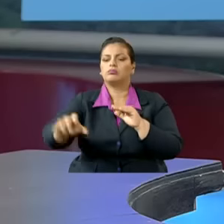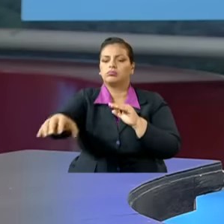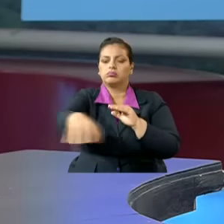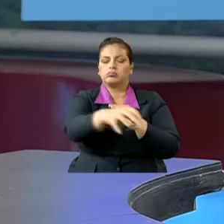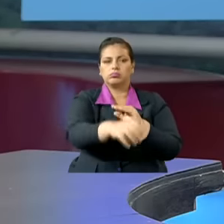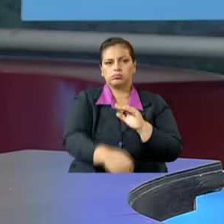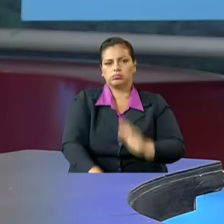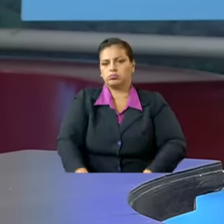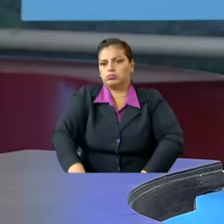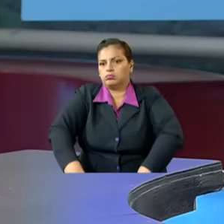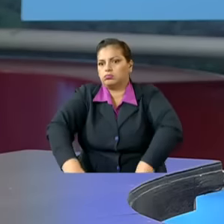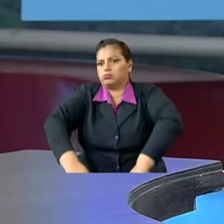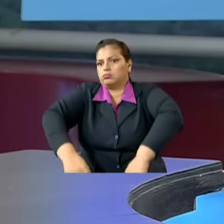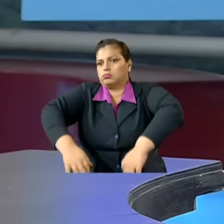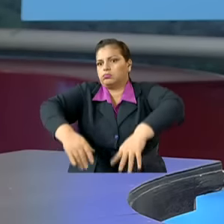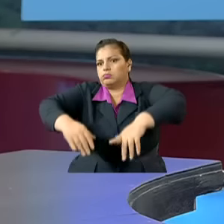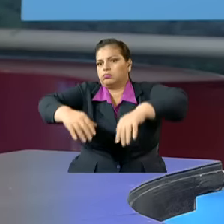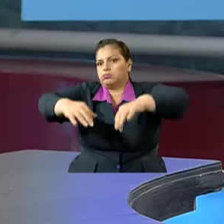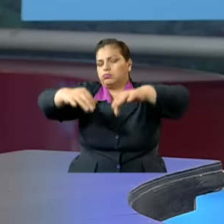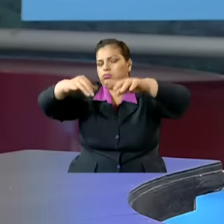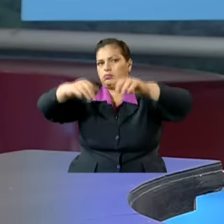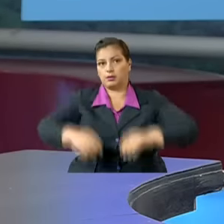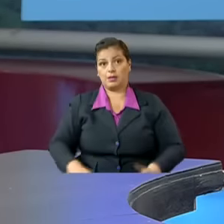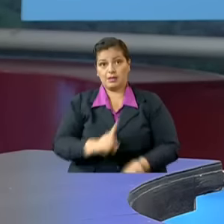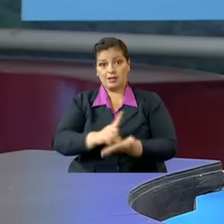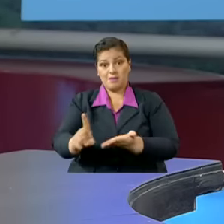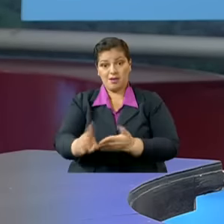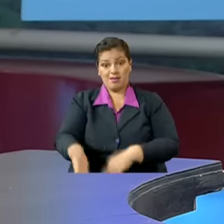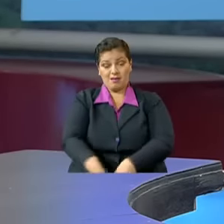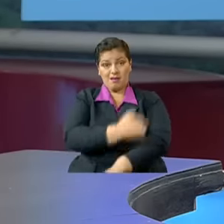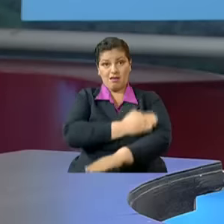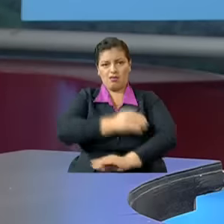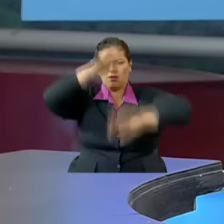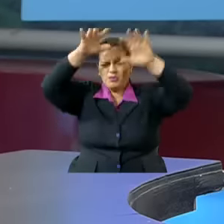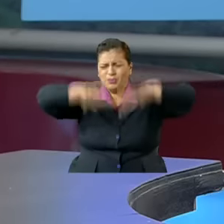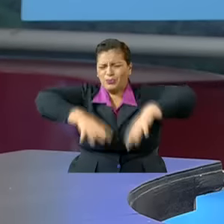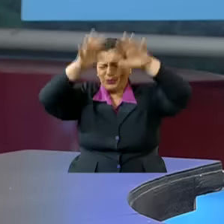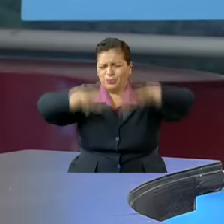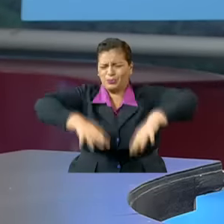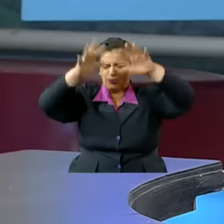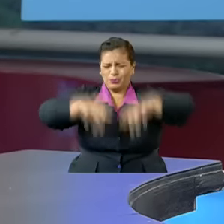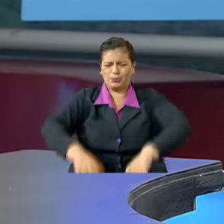fin de semana pasado. Los afectados claman por ayuda, sobre todo ayuda médica.